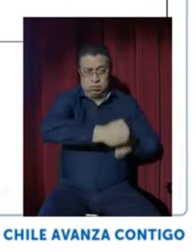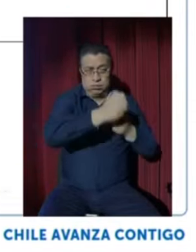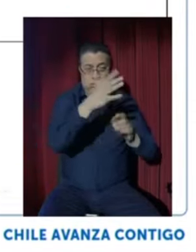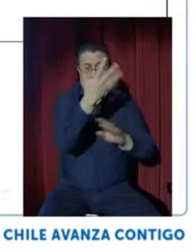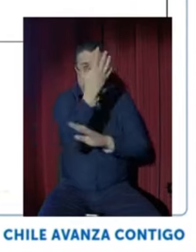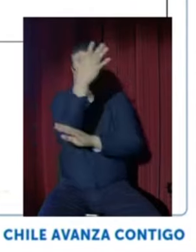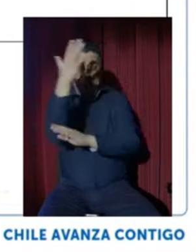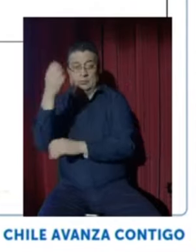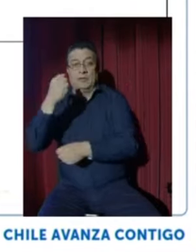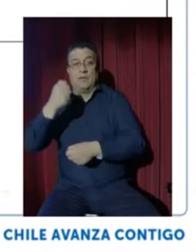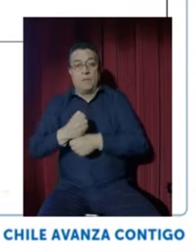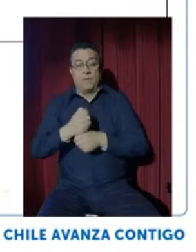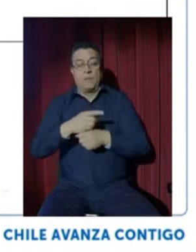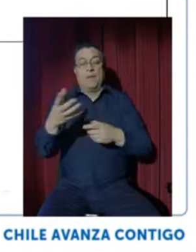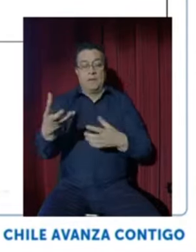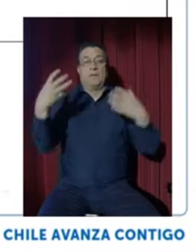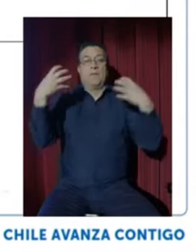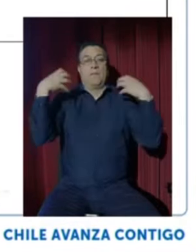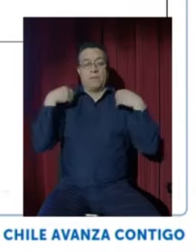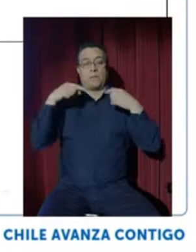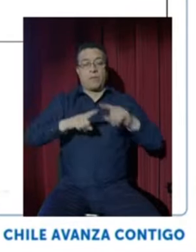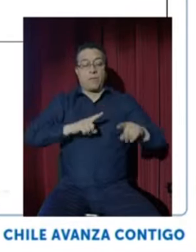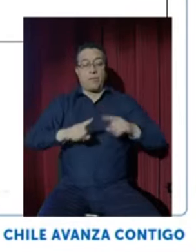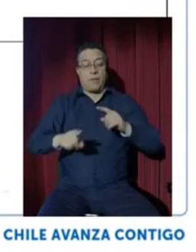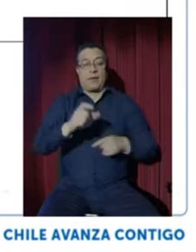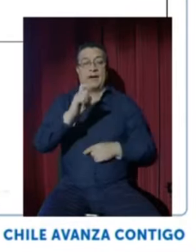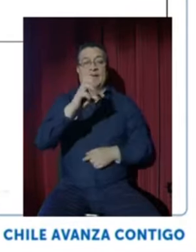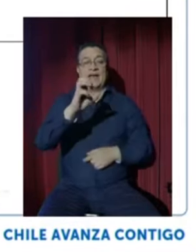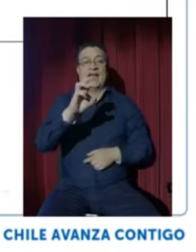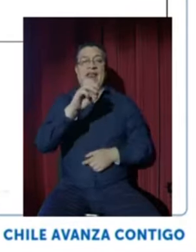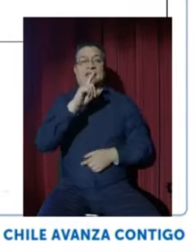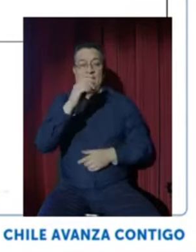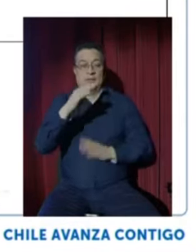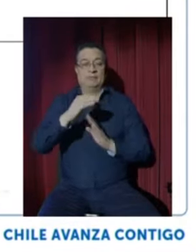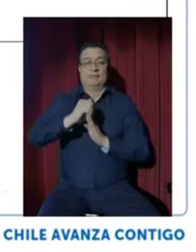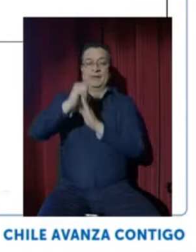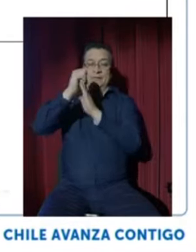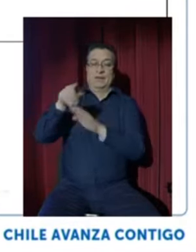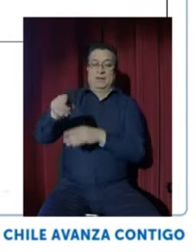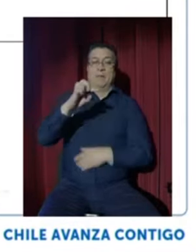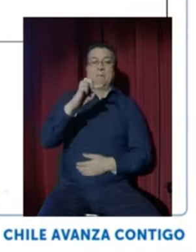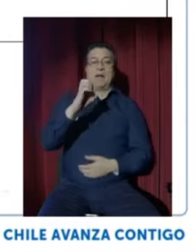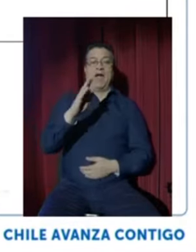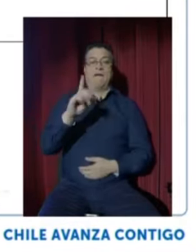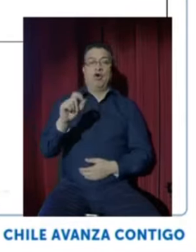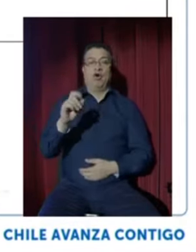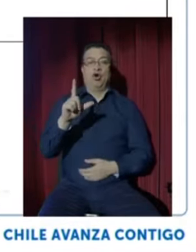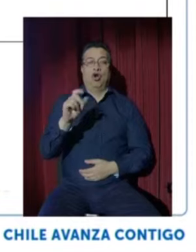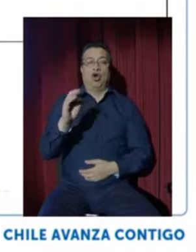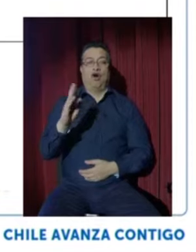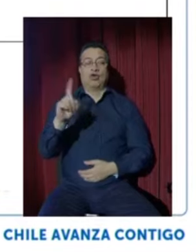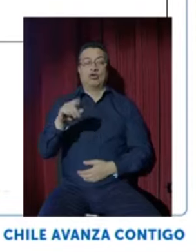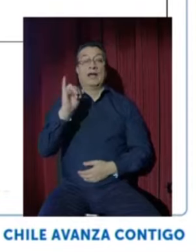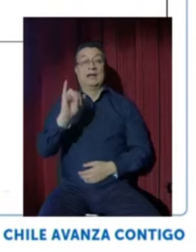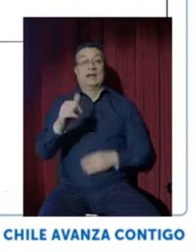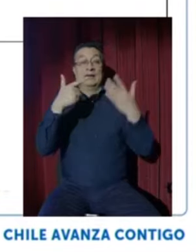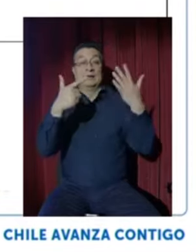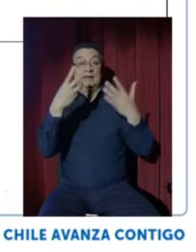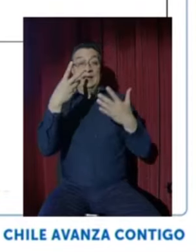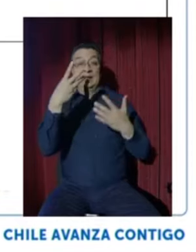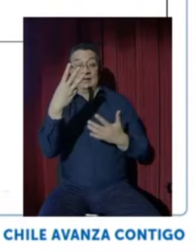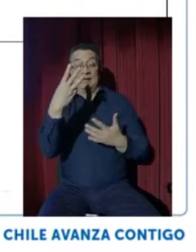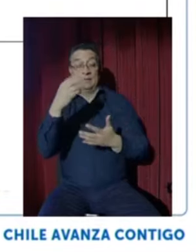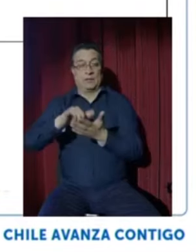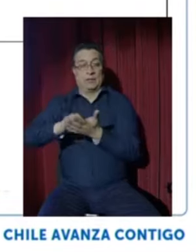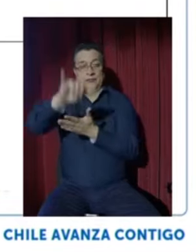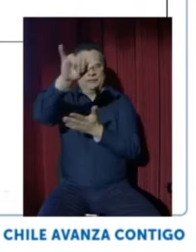el la administración de la gerencia que le diera Don Pablo lobos y 73 aeronaves que estuvieron